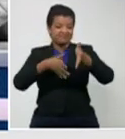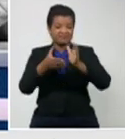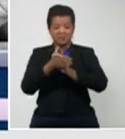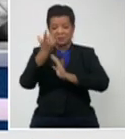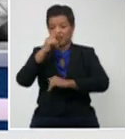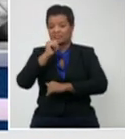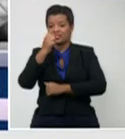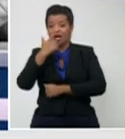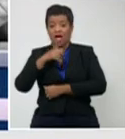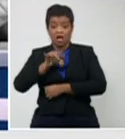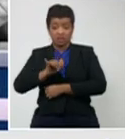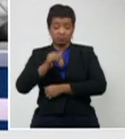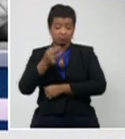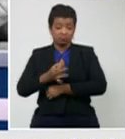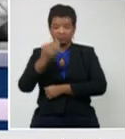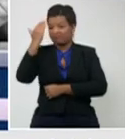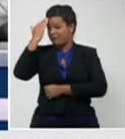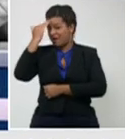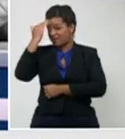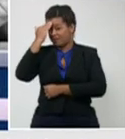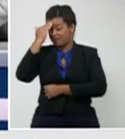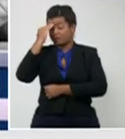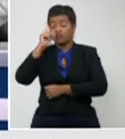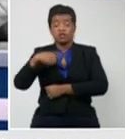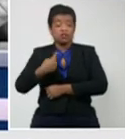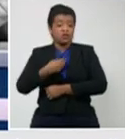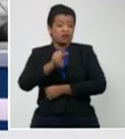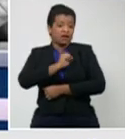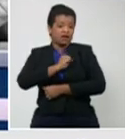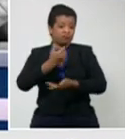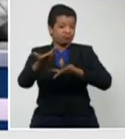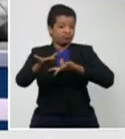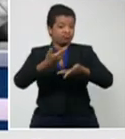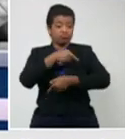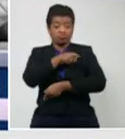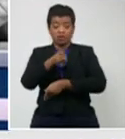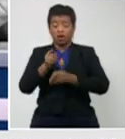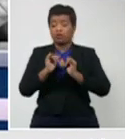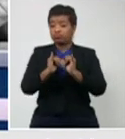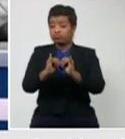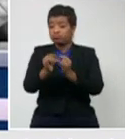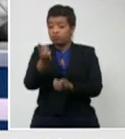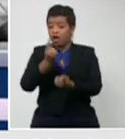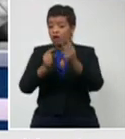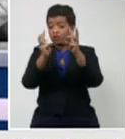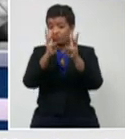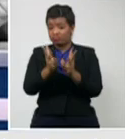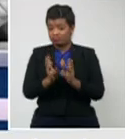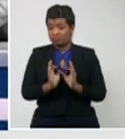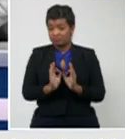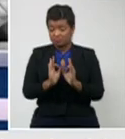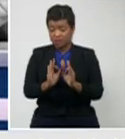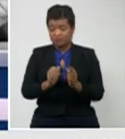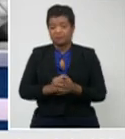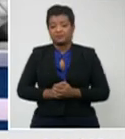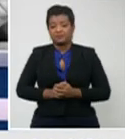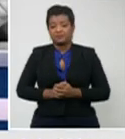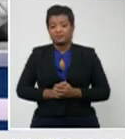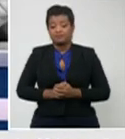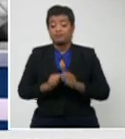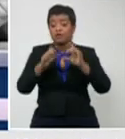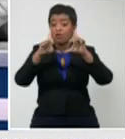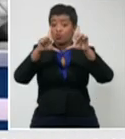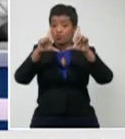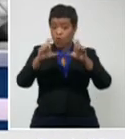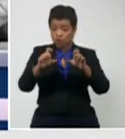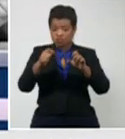Pérez, y queríamos compartir con ustedes algunas noticias también en redes sociales, y es que hay una imagen que ha